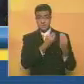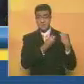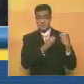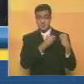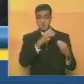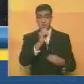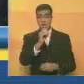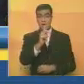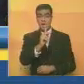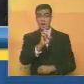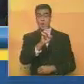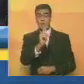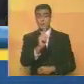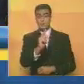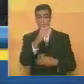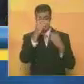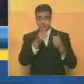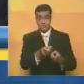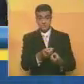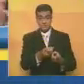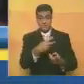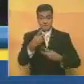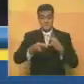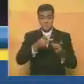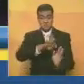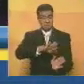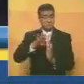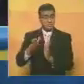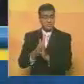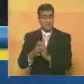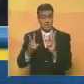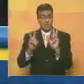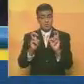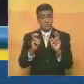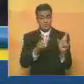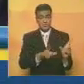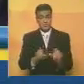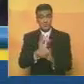op para debe ser de despolitización en medio del nuevo escenario internacional